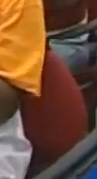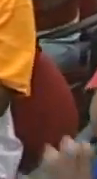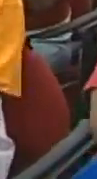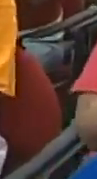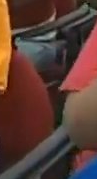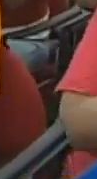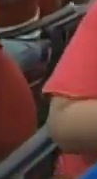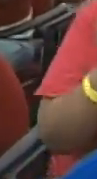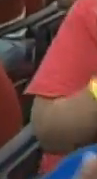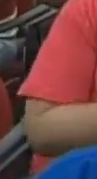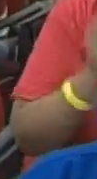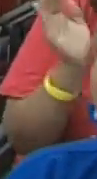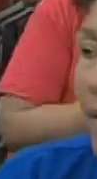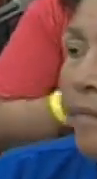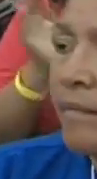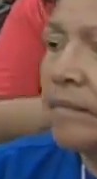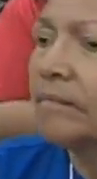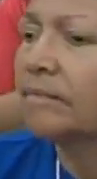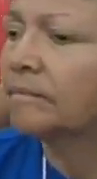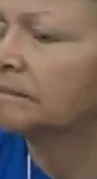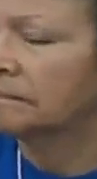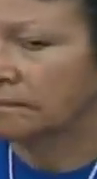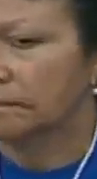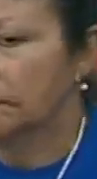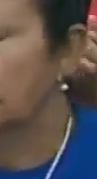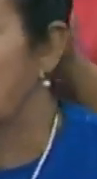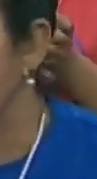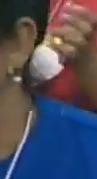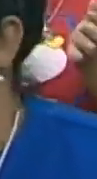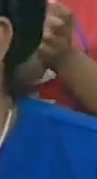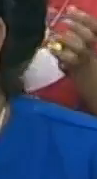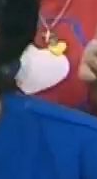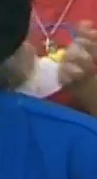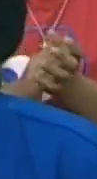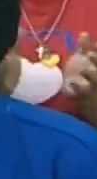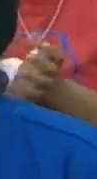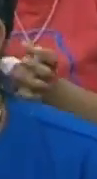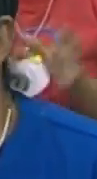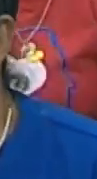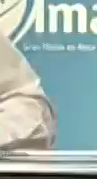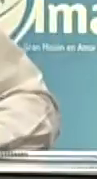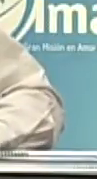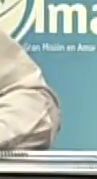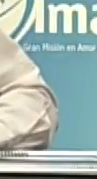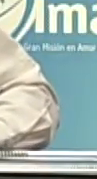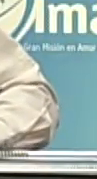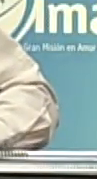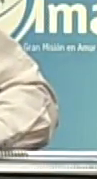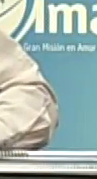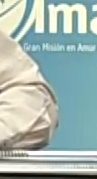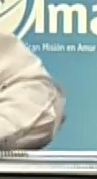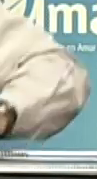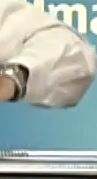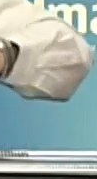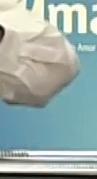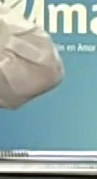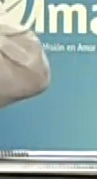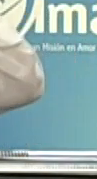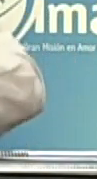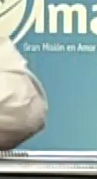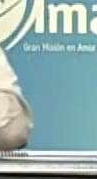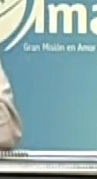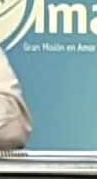Y esto es apenas, ya lo explicaba el vicepresidente el mediodía, esto es apenas el